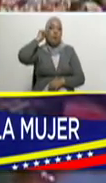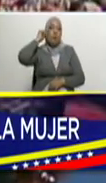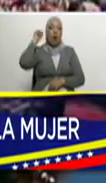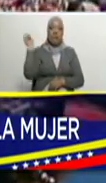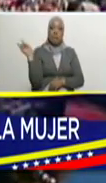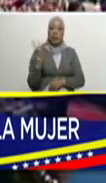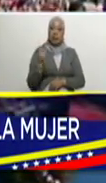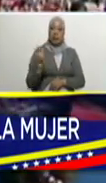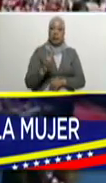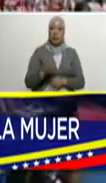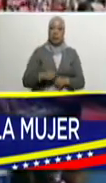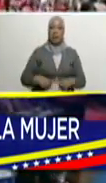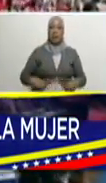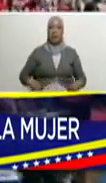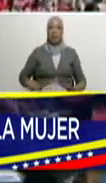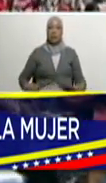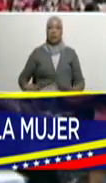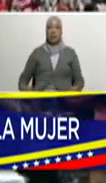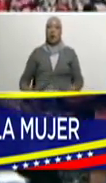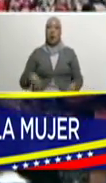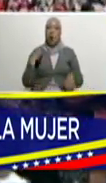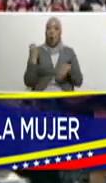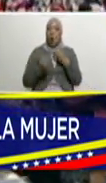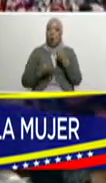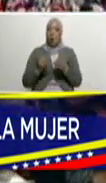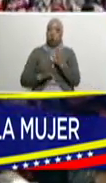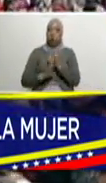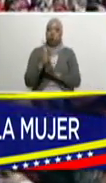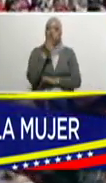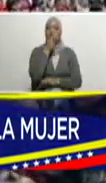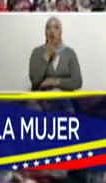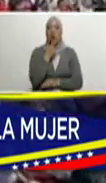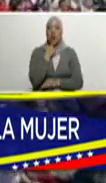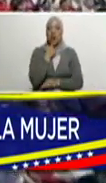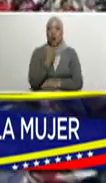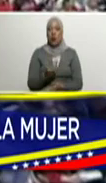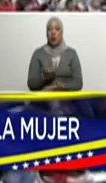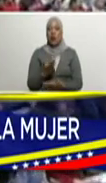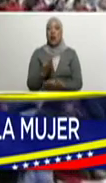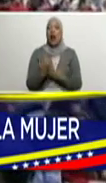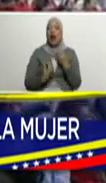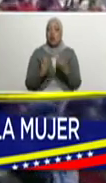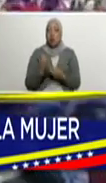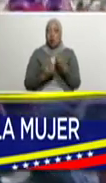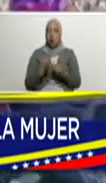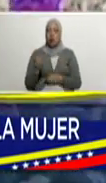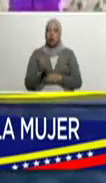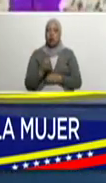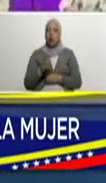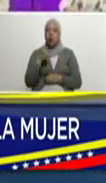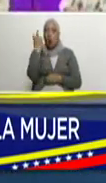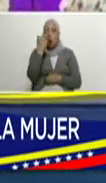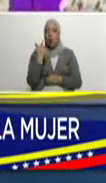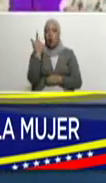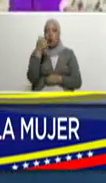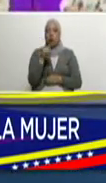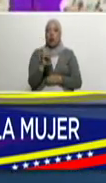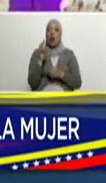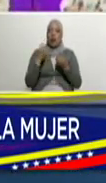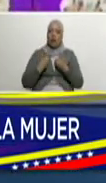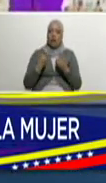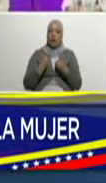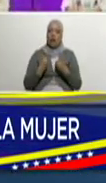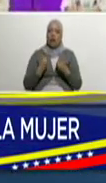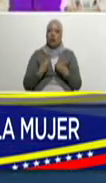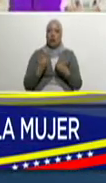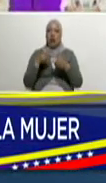Mujer. Ustedes van a ver cómo vamos a brillar y vamos a hacer brillar los ojos, la vida